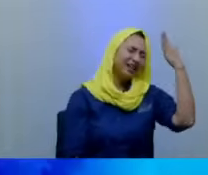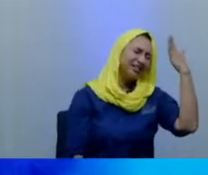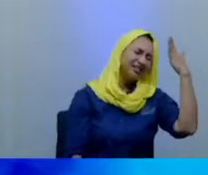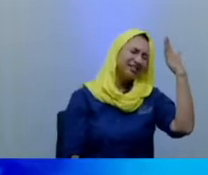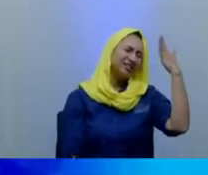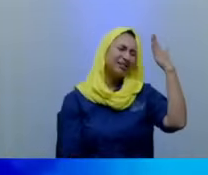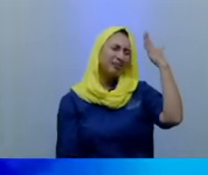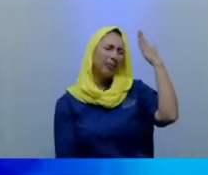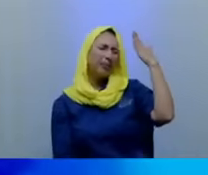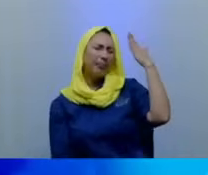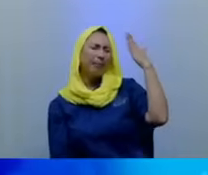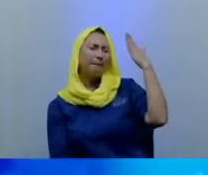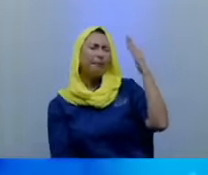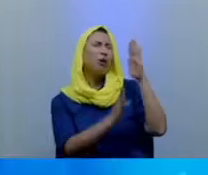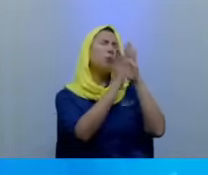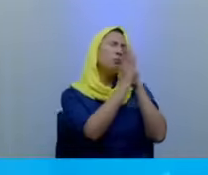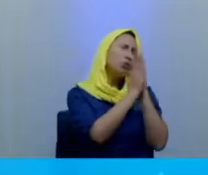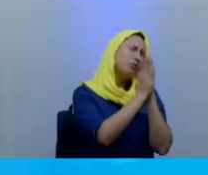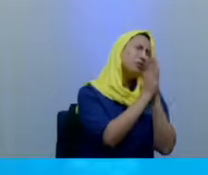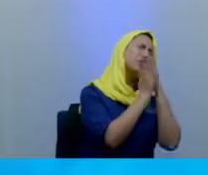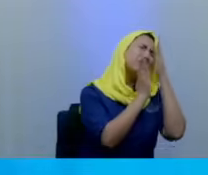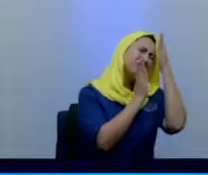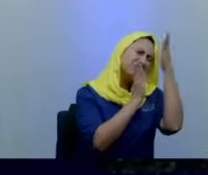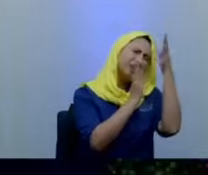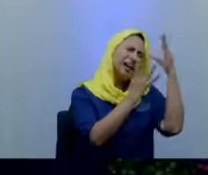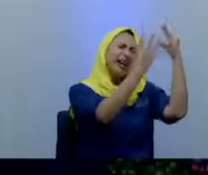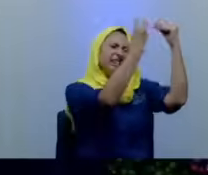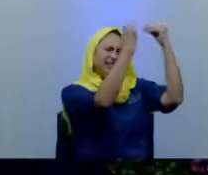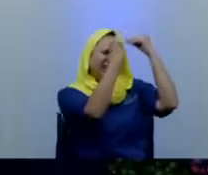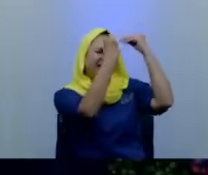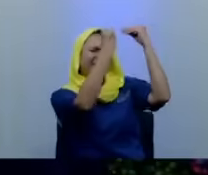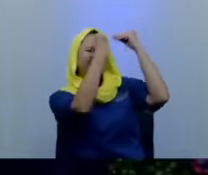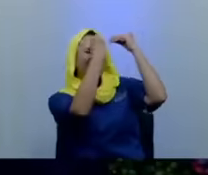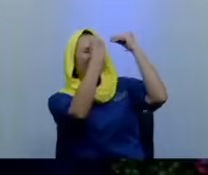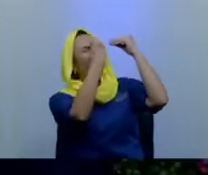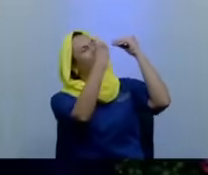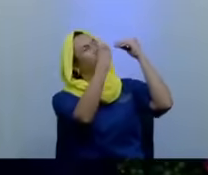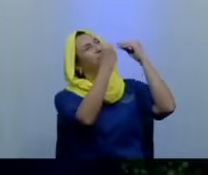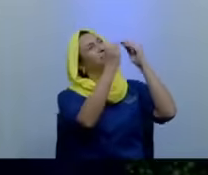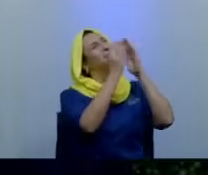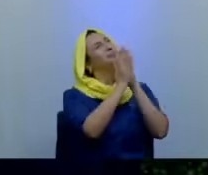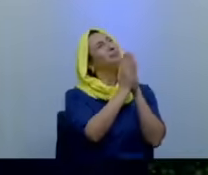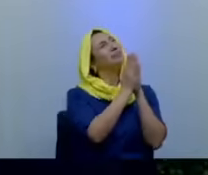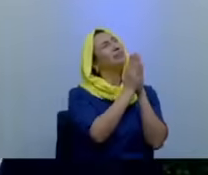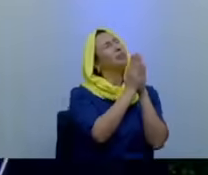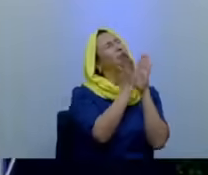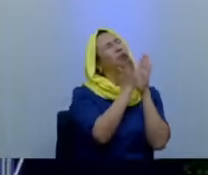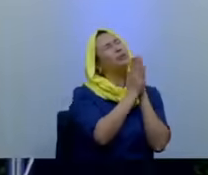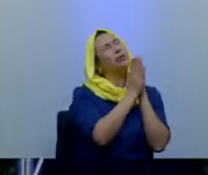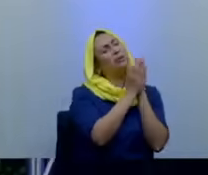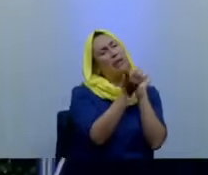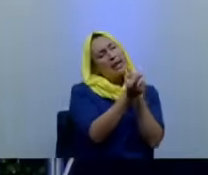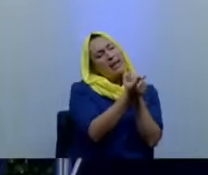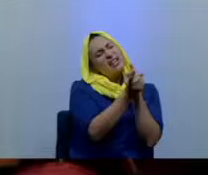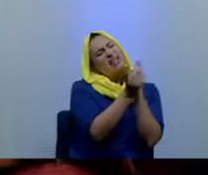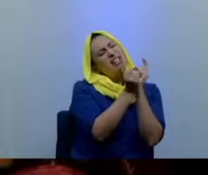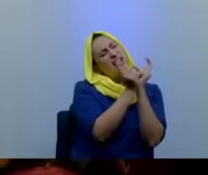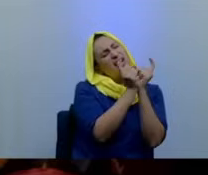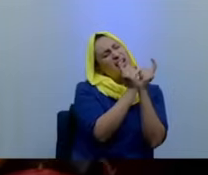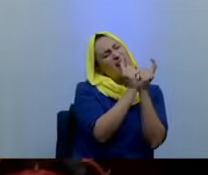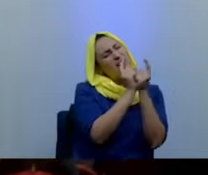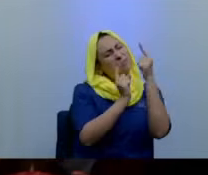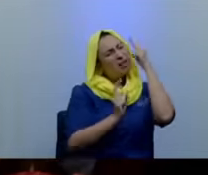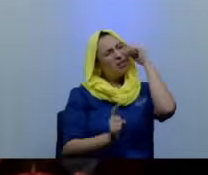identidad en nuestro corazón. Que cambies, Señor, el concepto